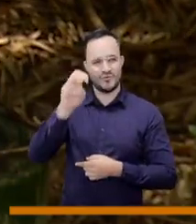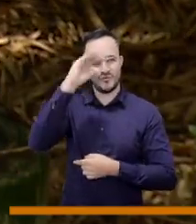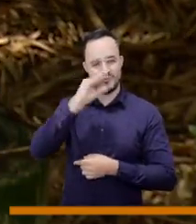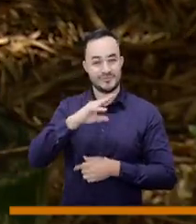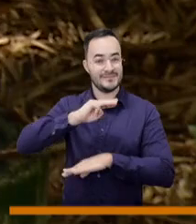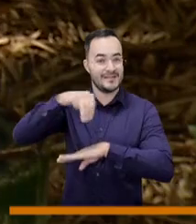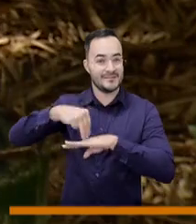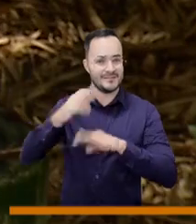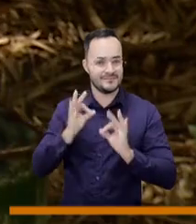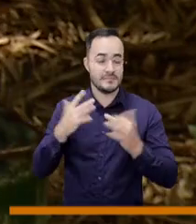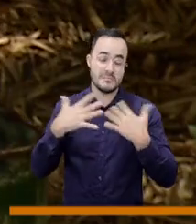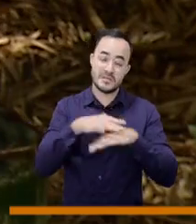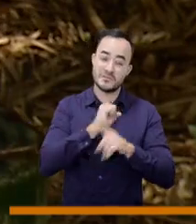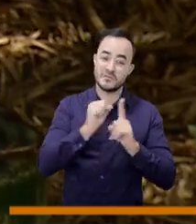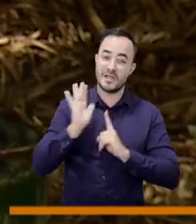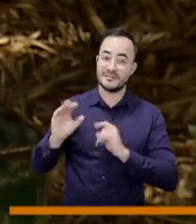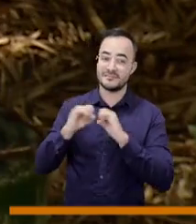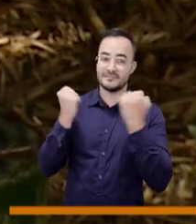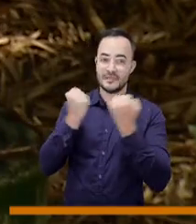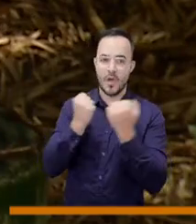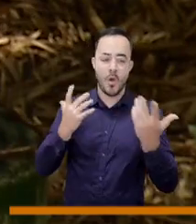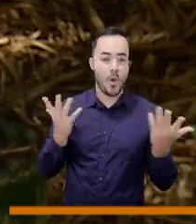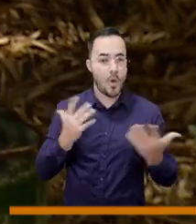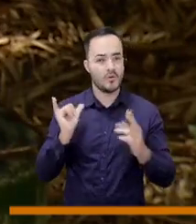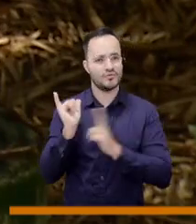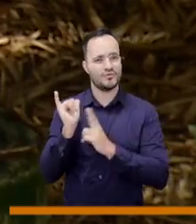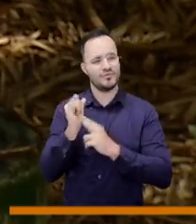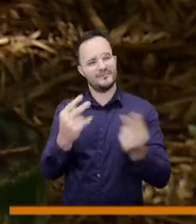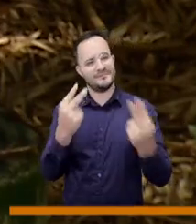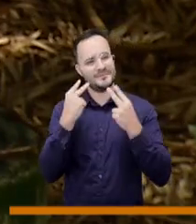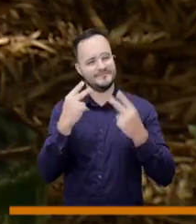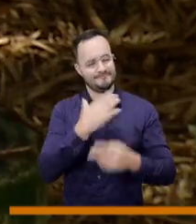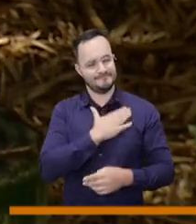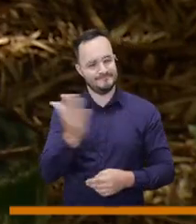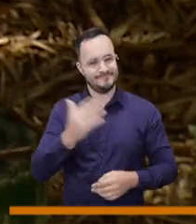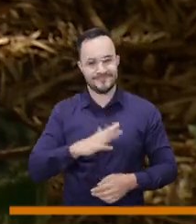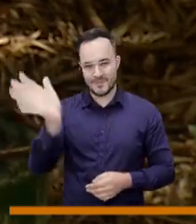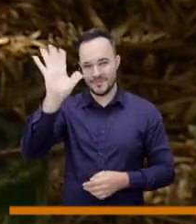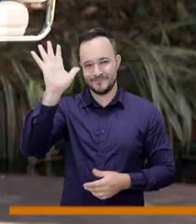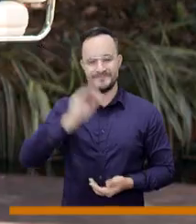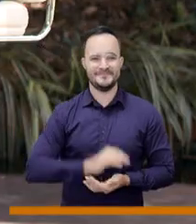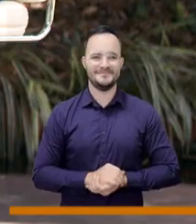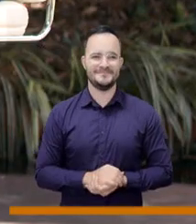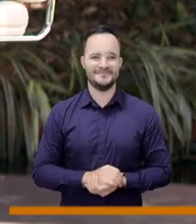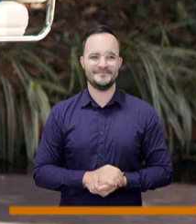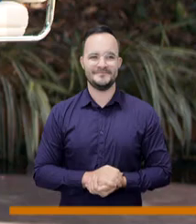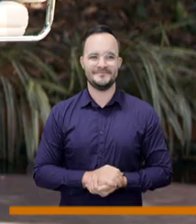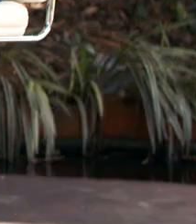Telemedellín, las redes sociales del Consejo y nuestro canal de YouTube. Hasta la próxima.